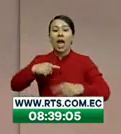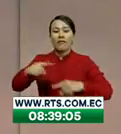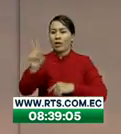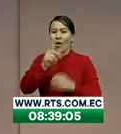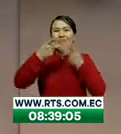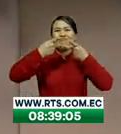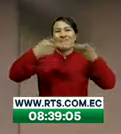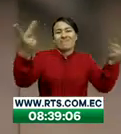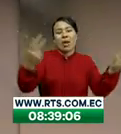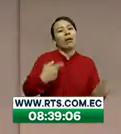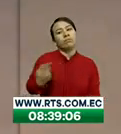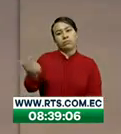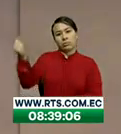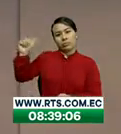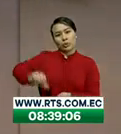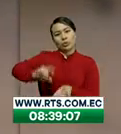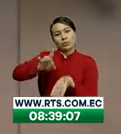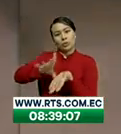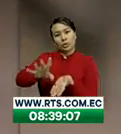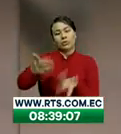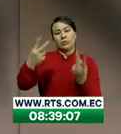informó Odette Camacho.